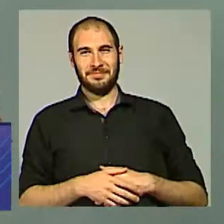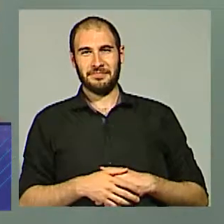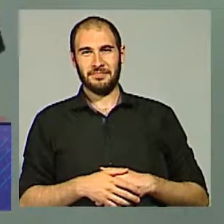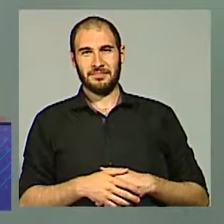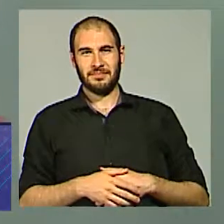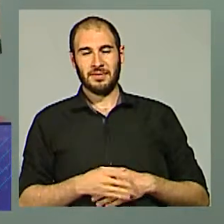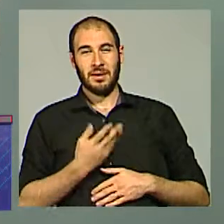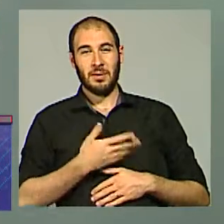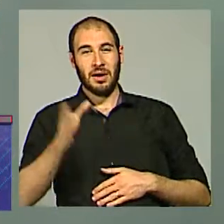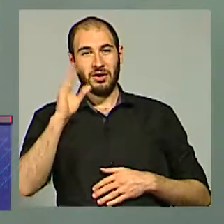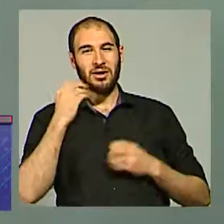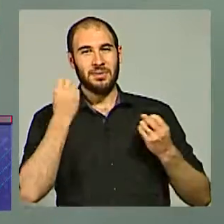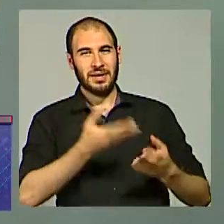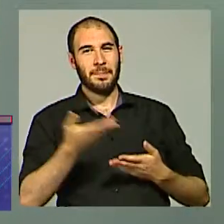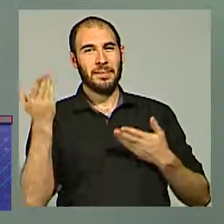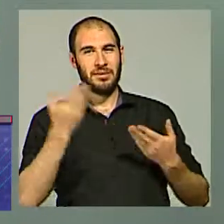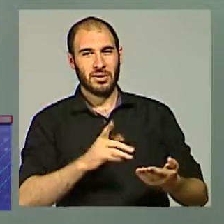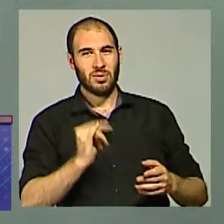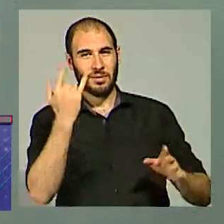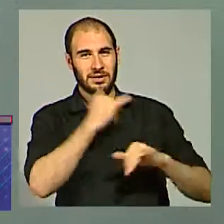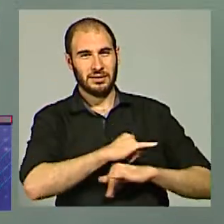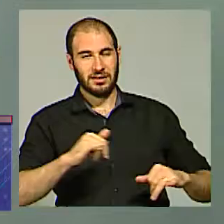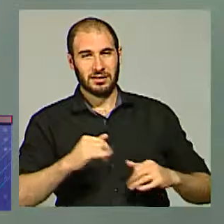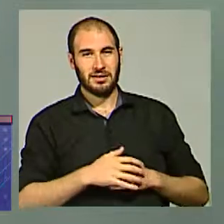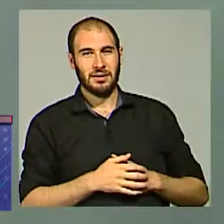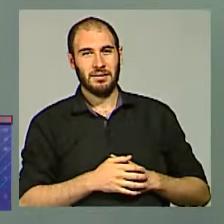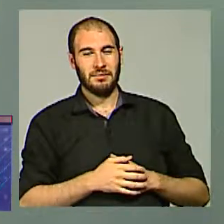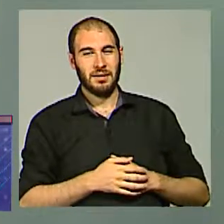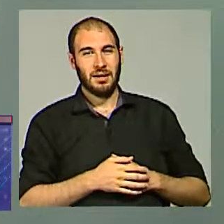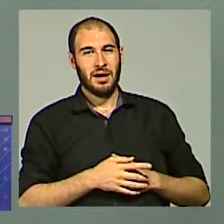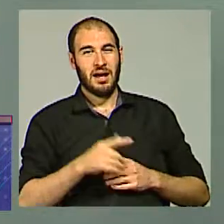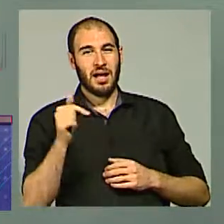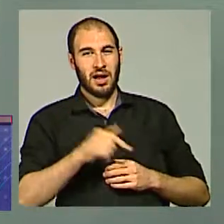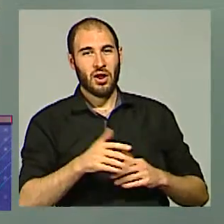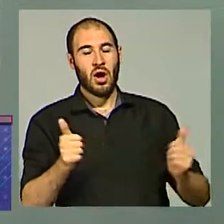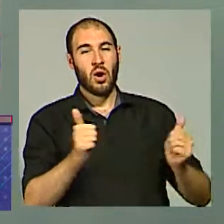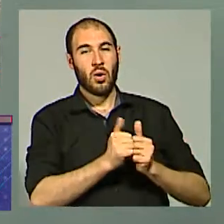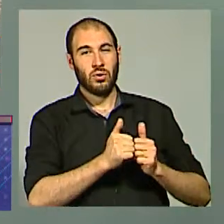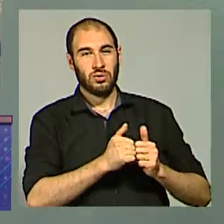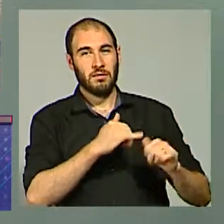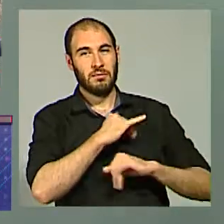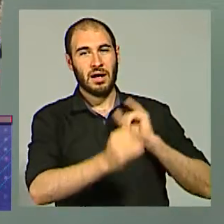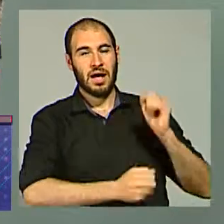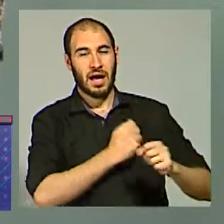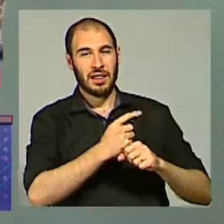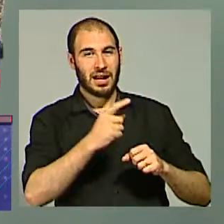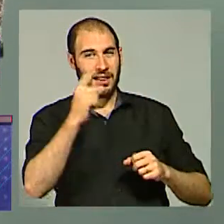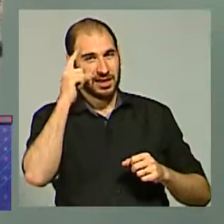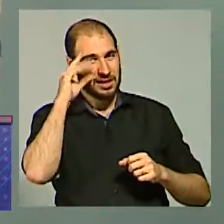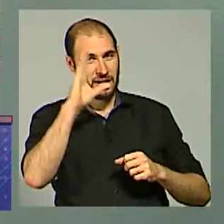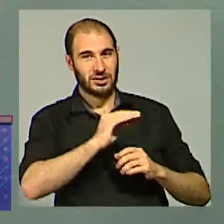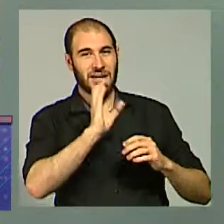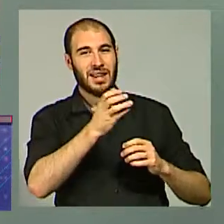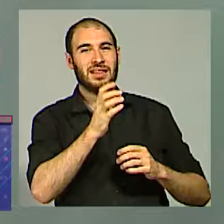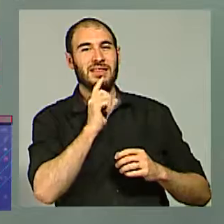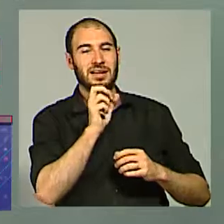buenas noches cómo les va bienvenido saún y diversidad noticias vamos a estarlos acompañando con la información hasta las 22 horas en